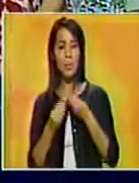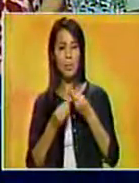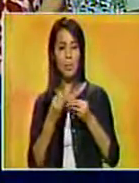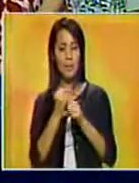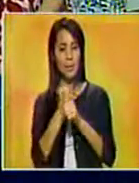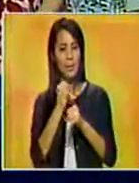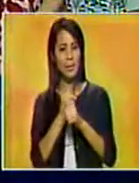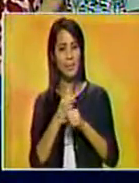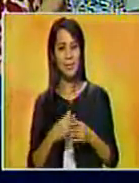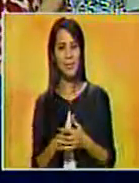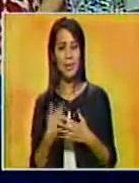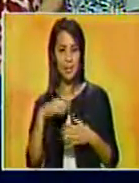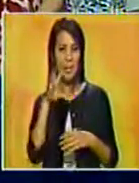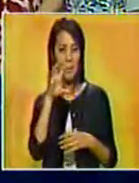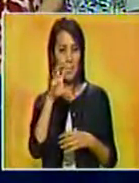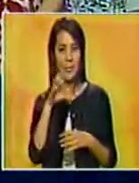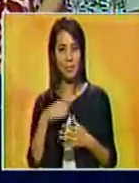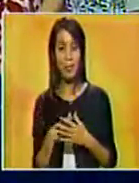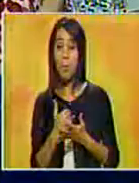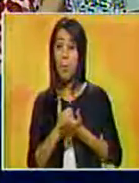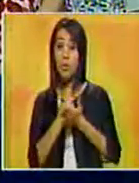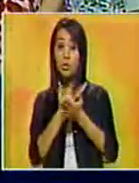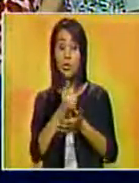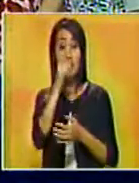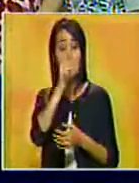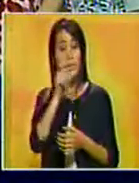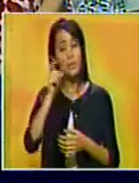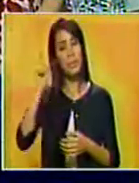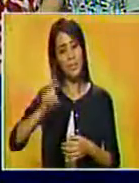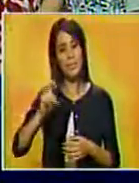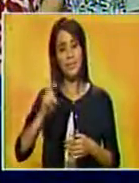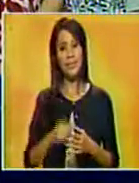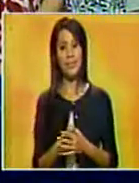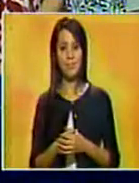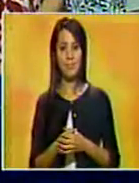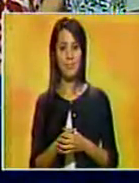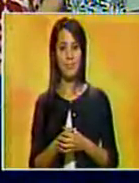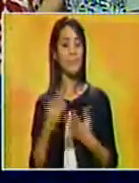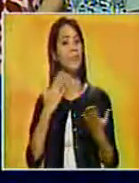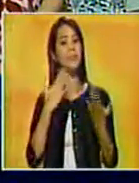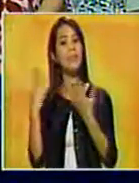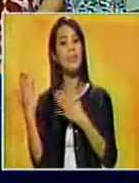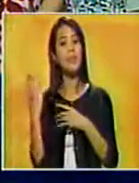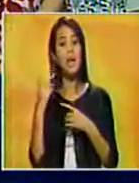nuestro país, por extenderle las manos a esas personas que tanto lo necesitan. En